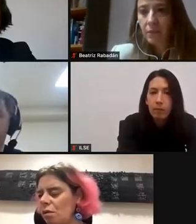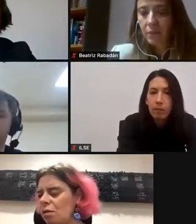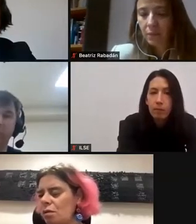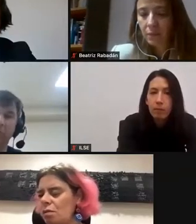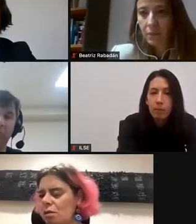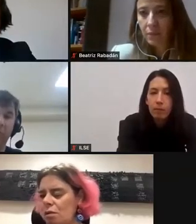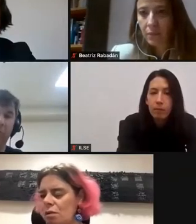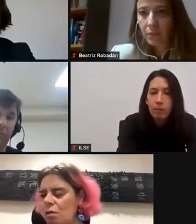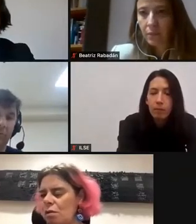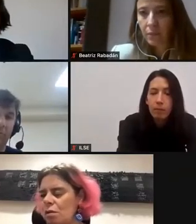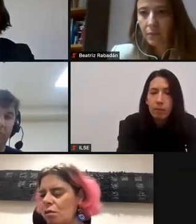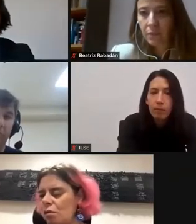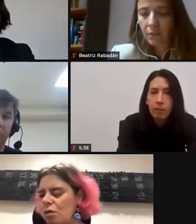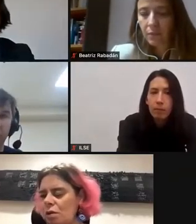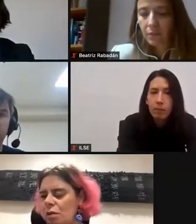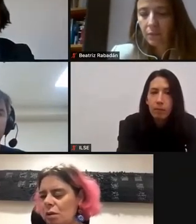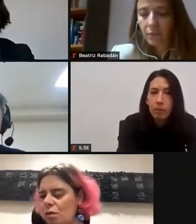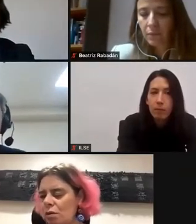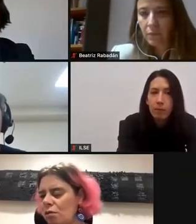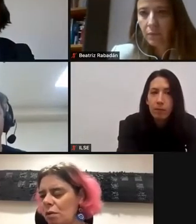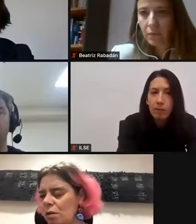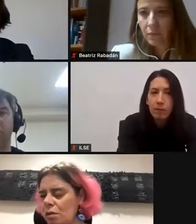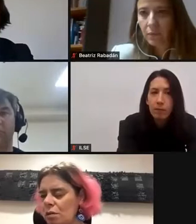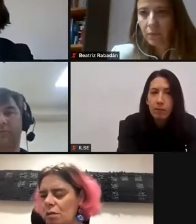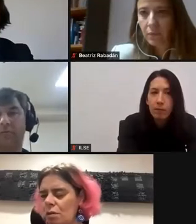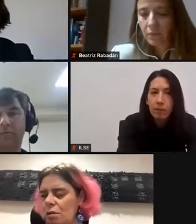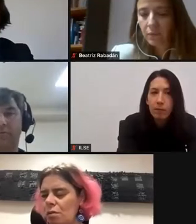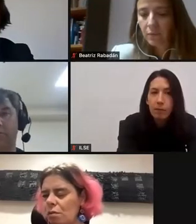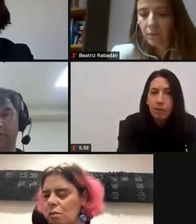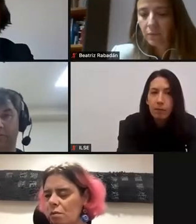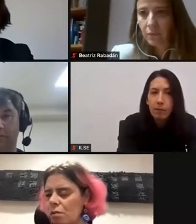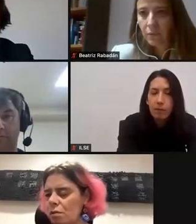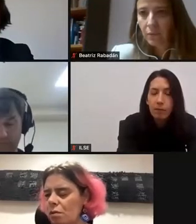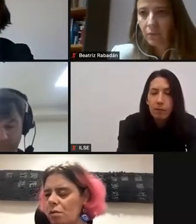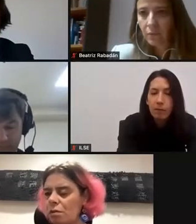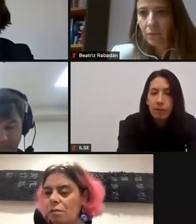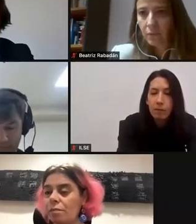En breves momentos comenzará el seminario. Gracias por tu espera.